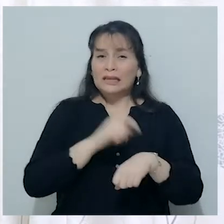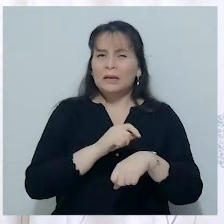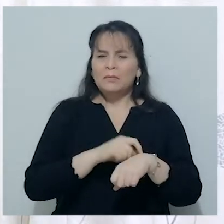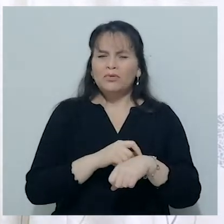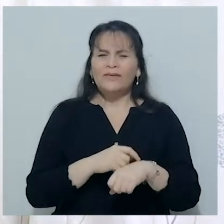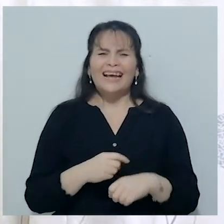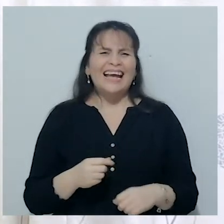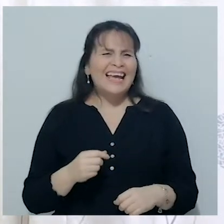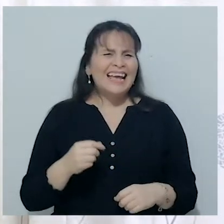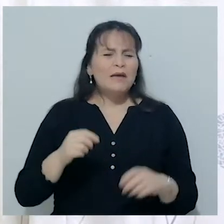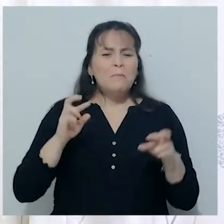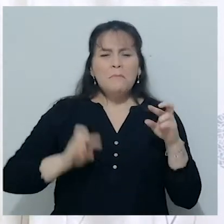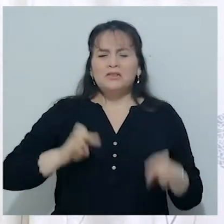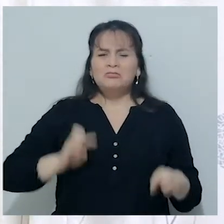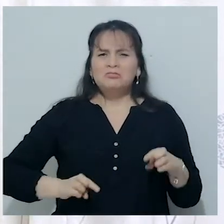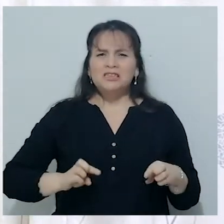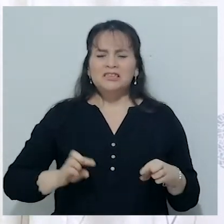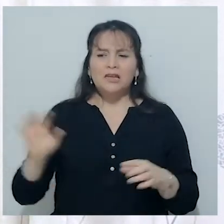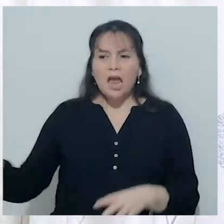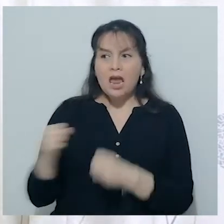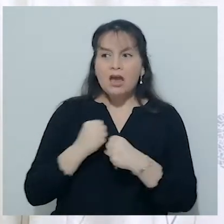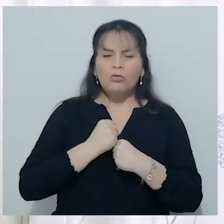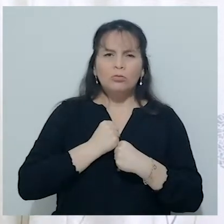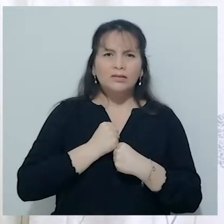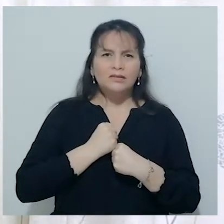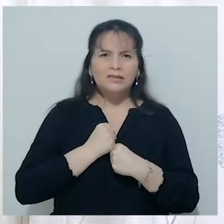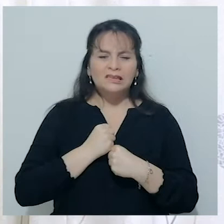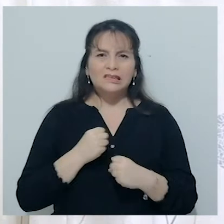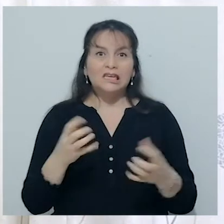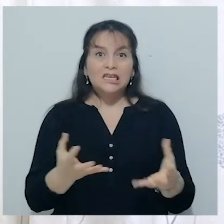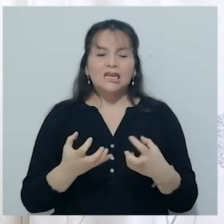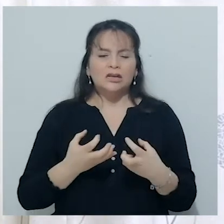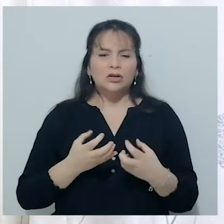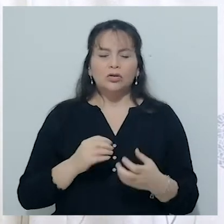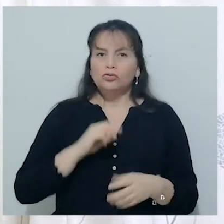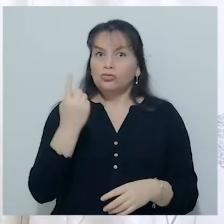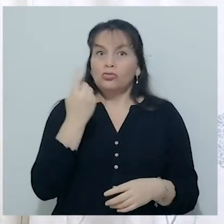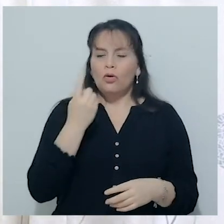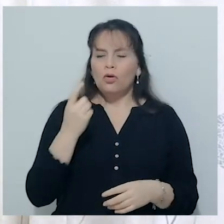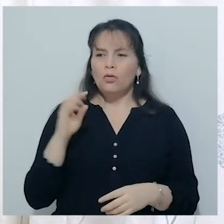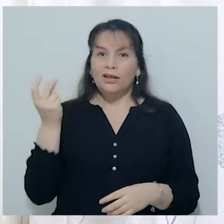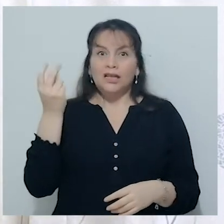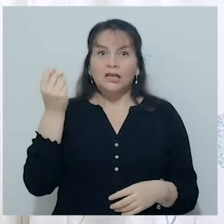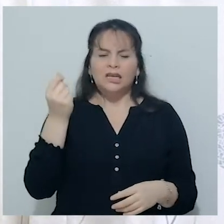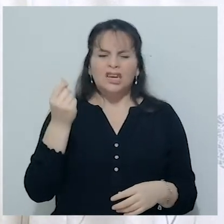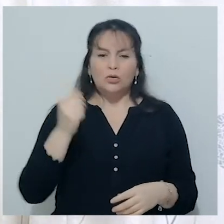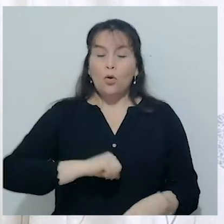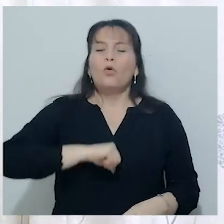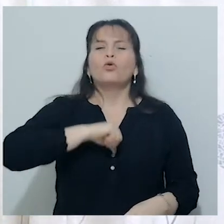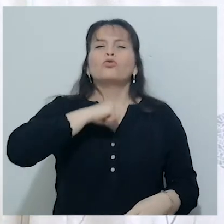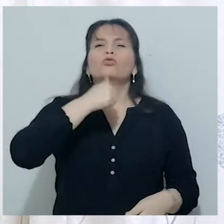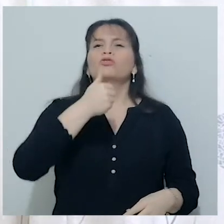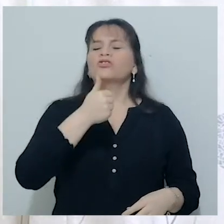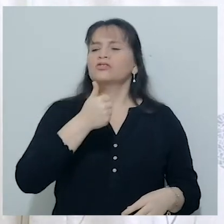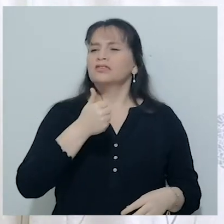porque en estos tiempos habrá gente egoísta, interesada solamente en ganar más y más dinero a como dé lugar. Habrá